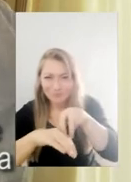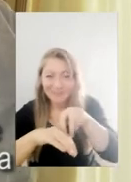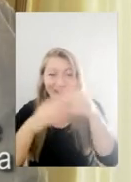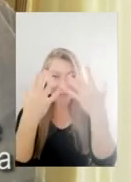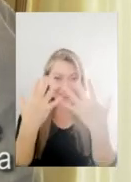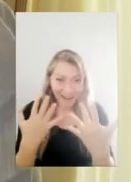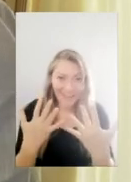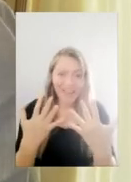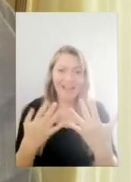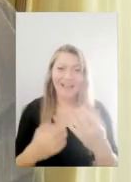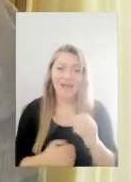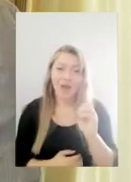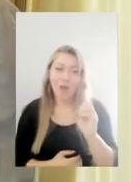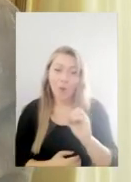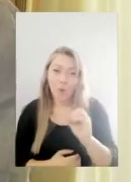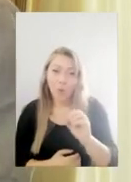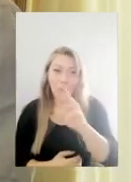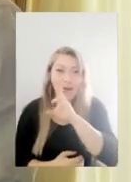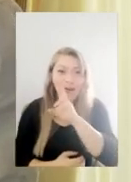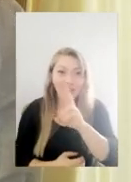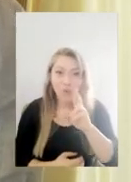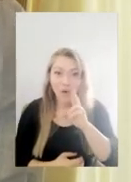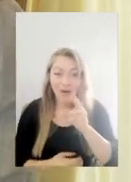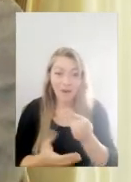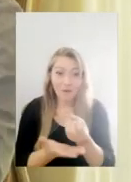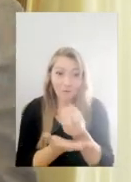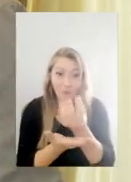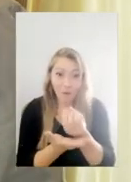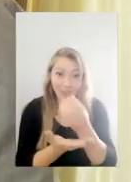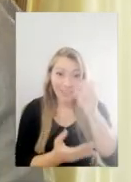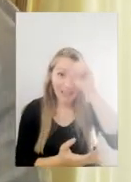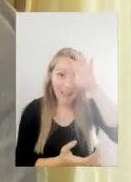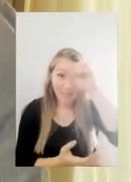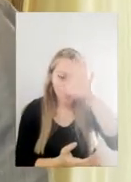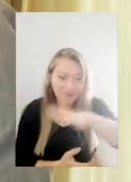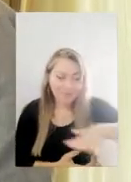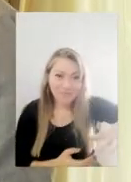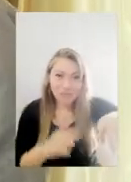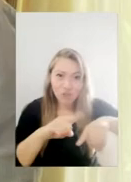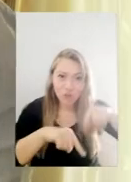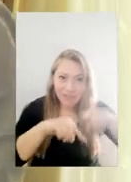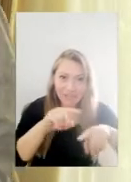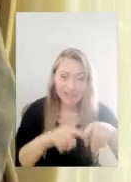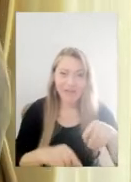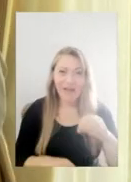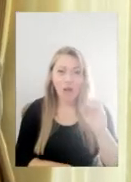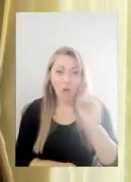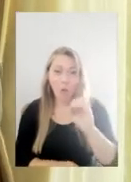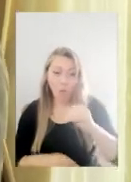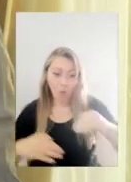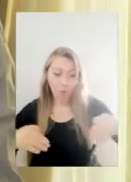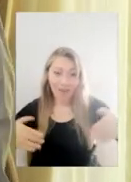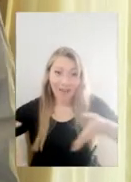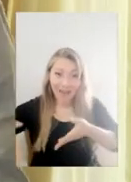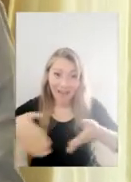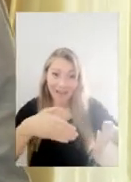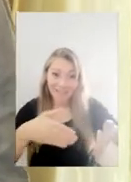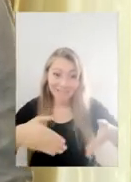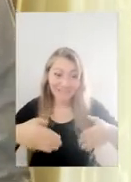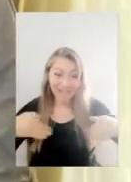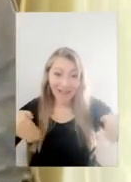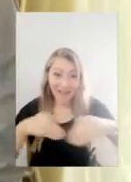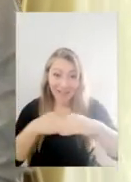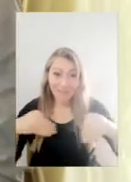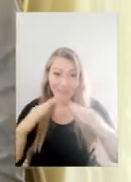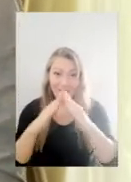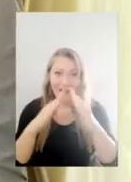acordaba de la Fuente Alemana cuando todavía no tenía, no sé, el pavimento al lado, se acordaba de estas casas que están en la Alameda. Entonces eso es muy importante para nosotros, que la